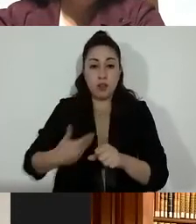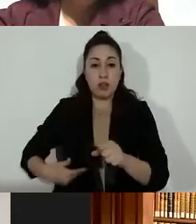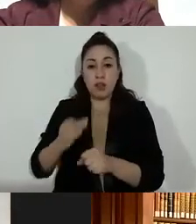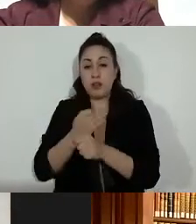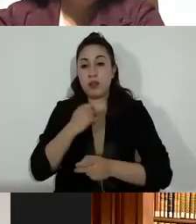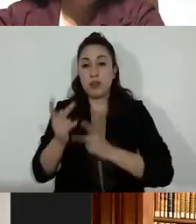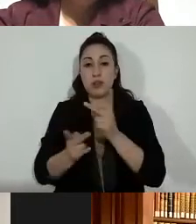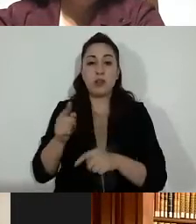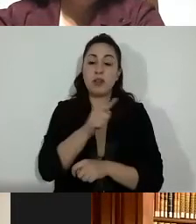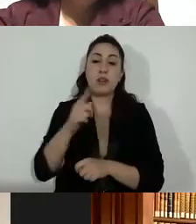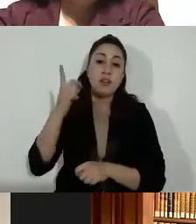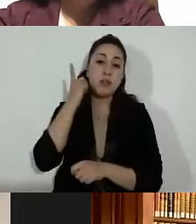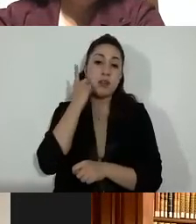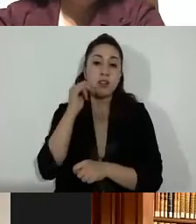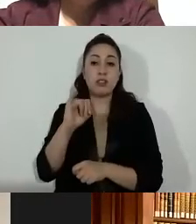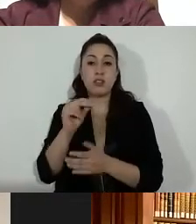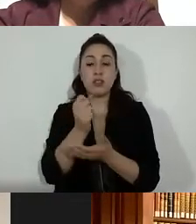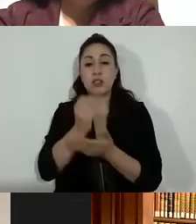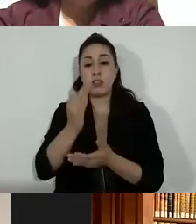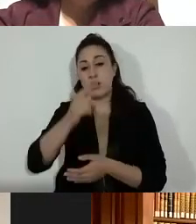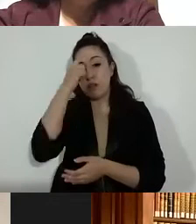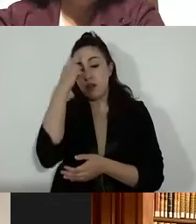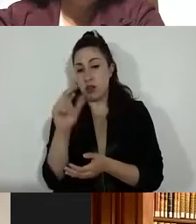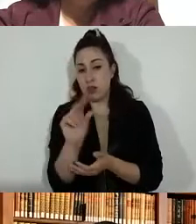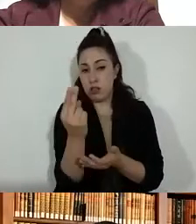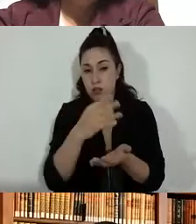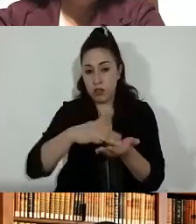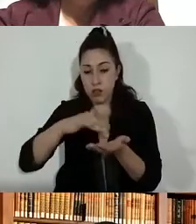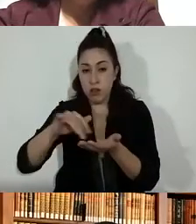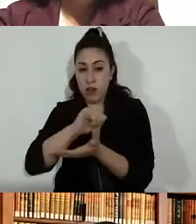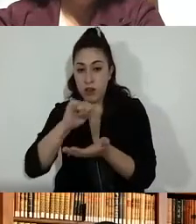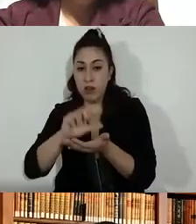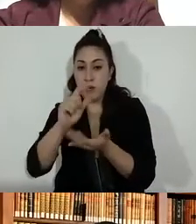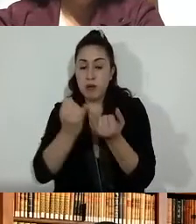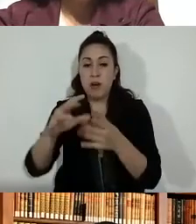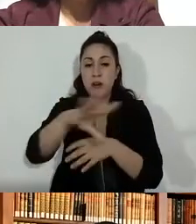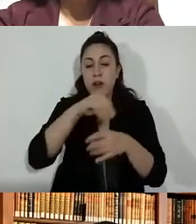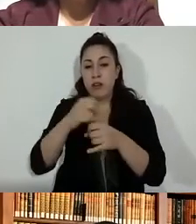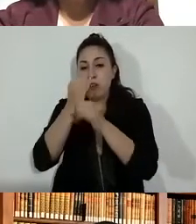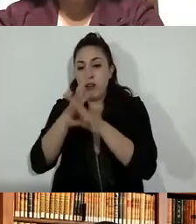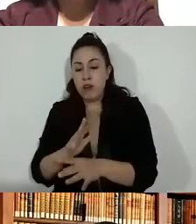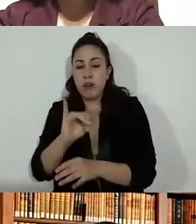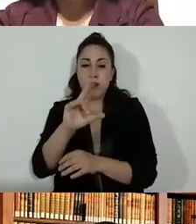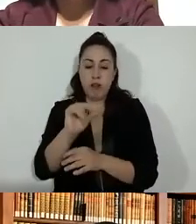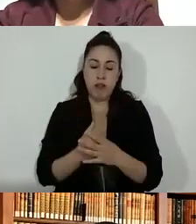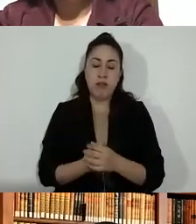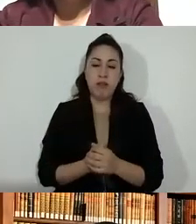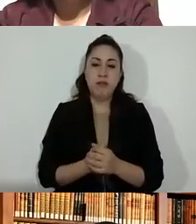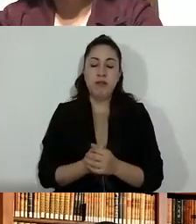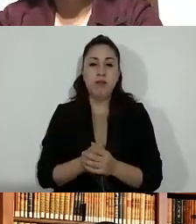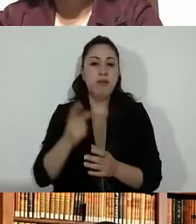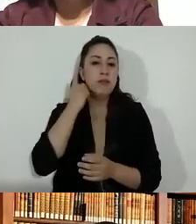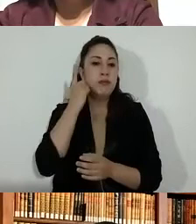consulta a las y los diputados si es de dispensarse la lectura del acta de la sesión anterior y aprobarse la misma en un solo acto. ¿Alguna o